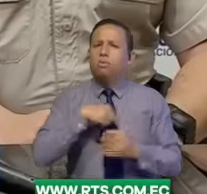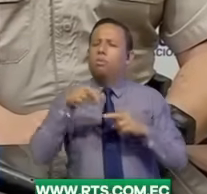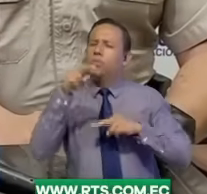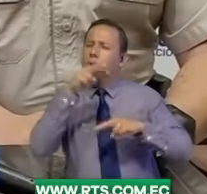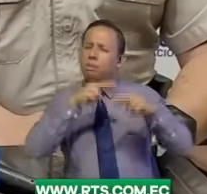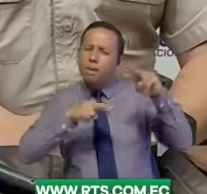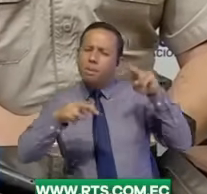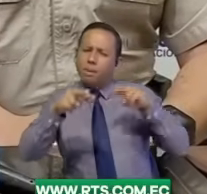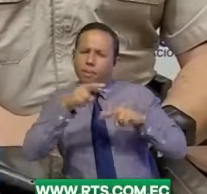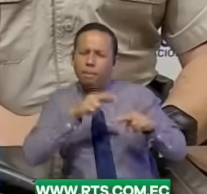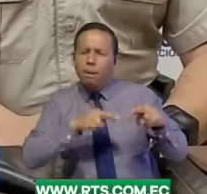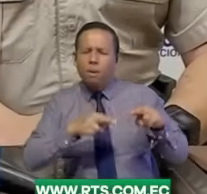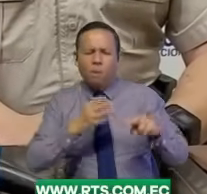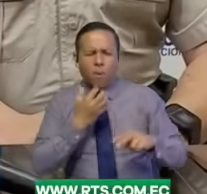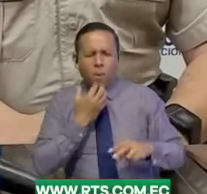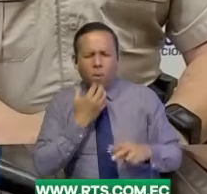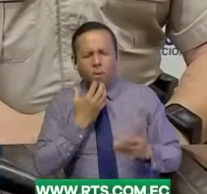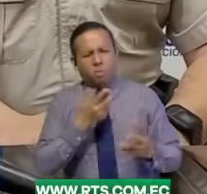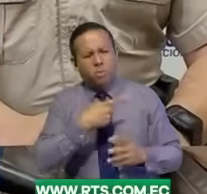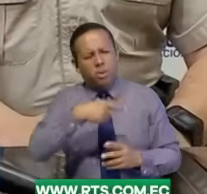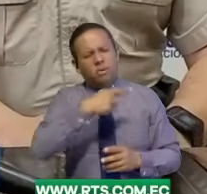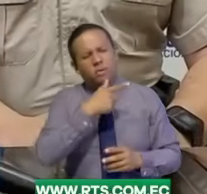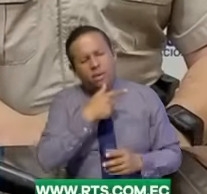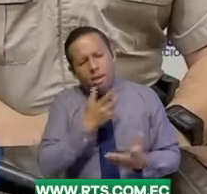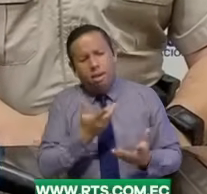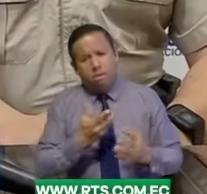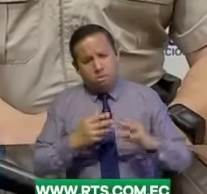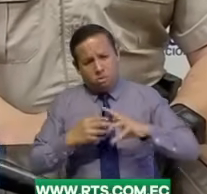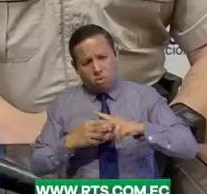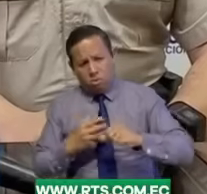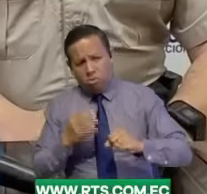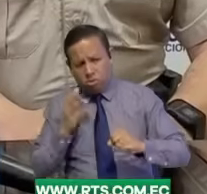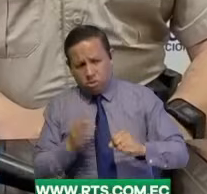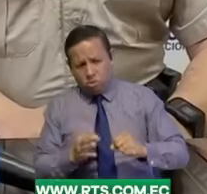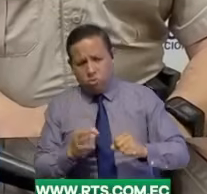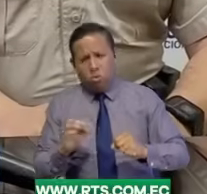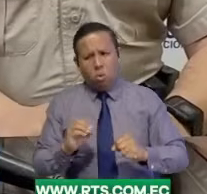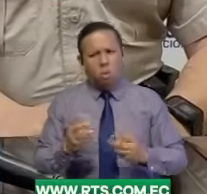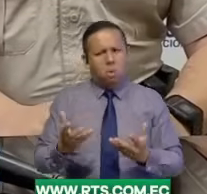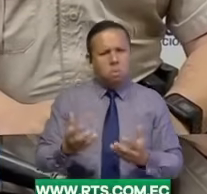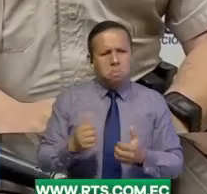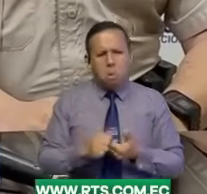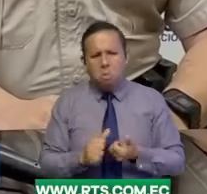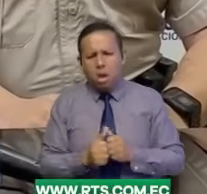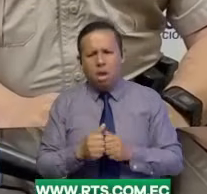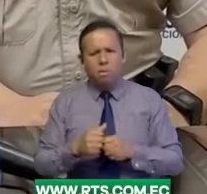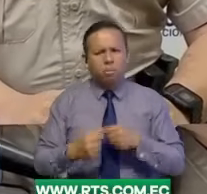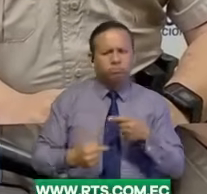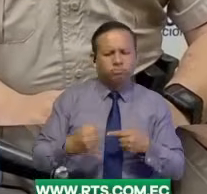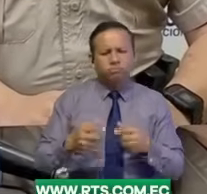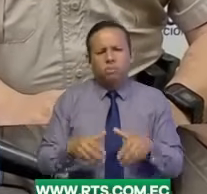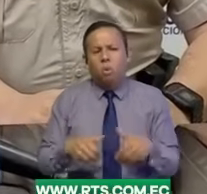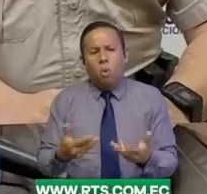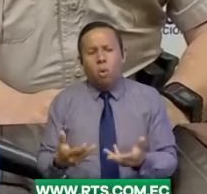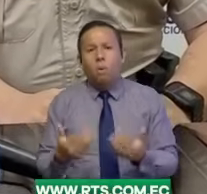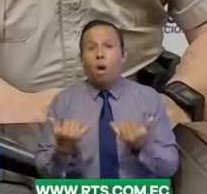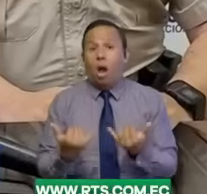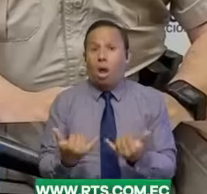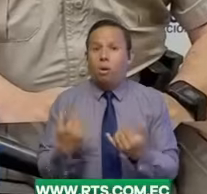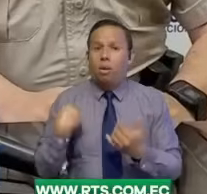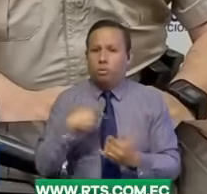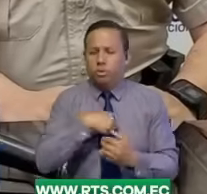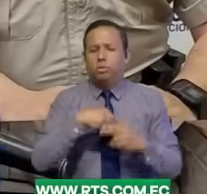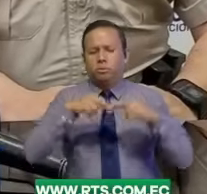verificando de dónde podría salir, si es por robo, por alguna situación de alguna persona, o algo tuvo que ver. Pero estamos al momento